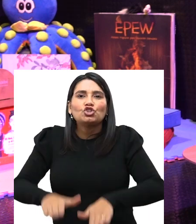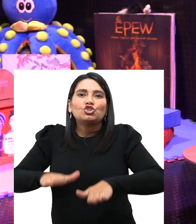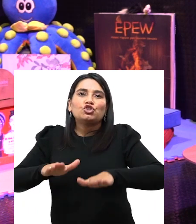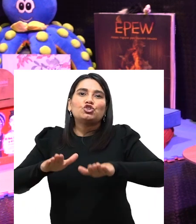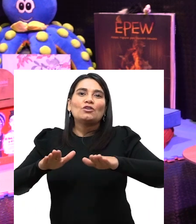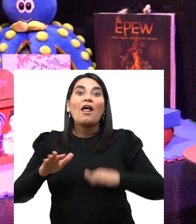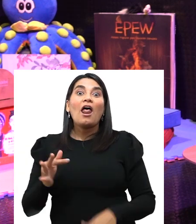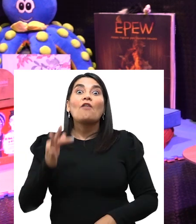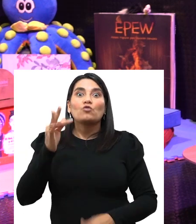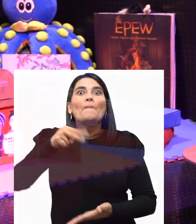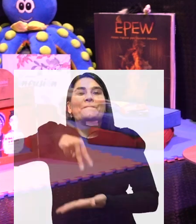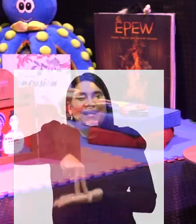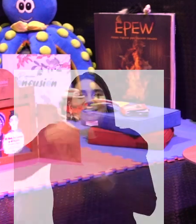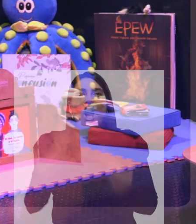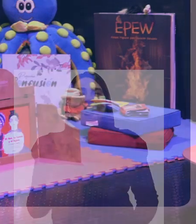Chile.